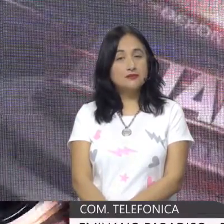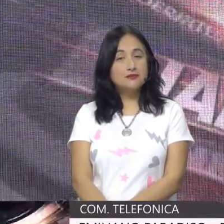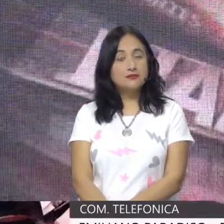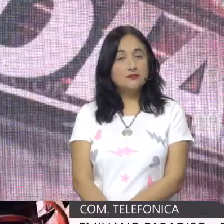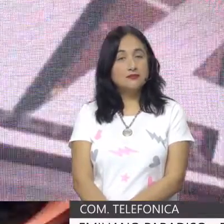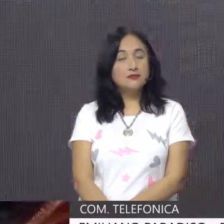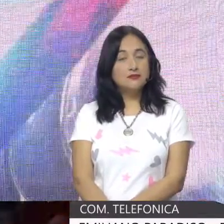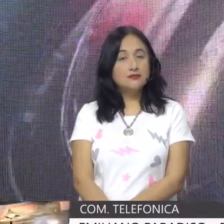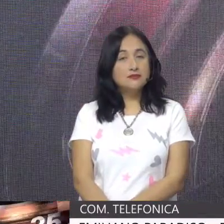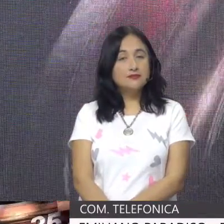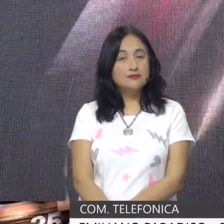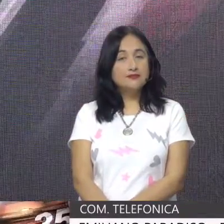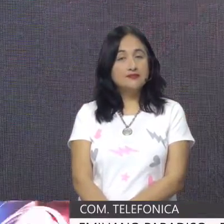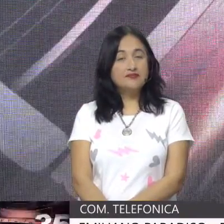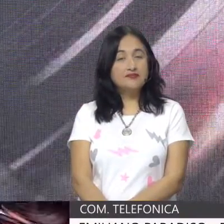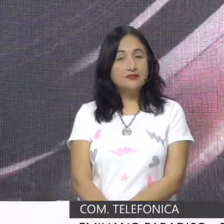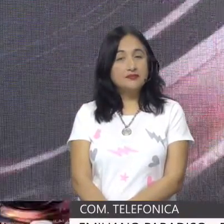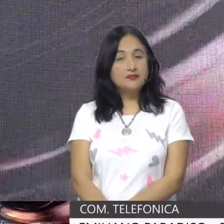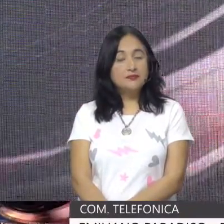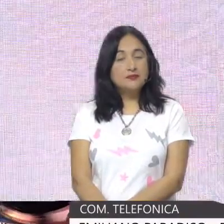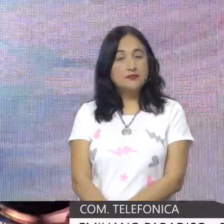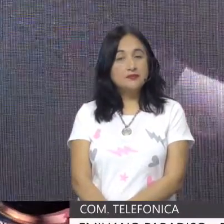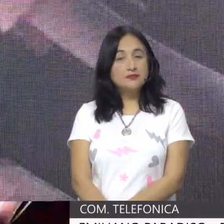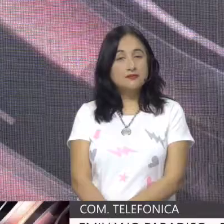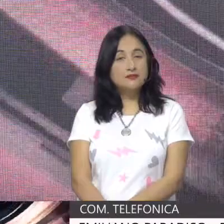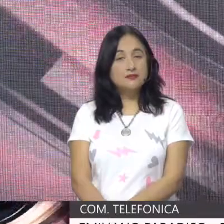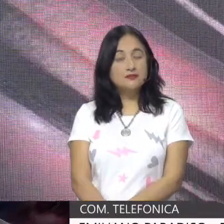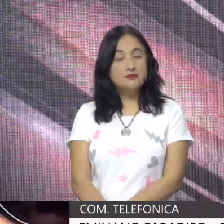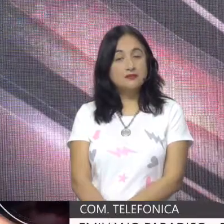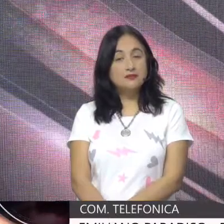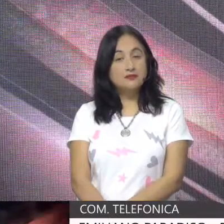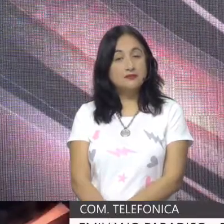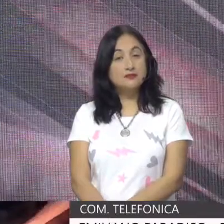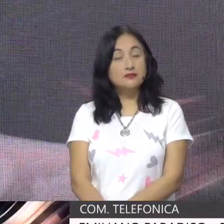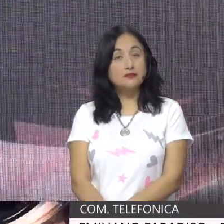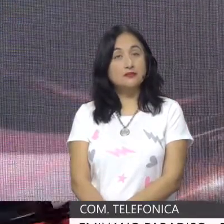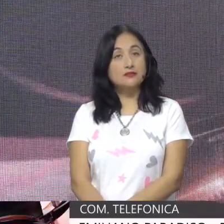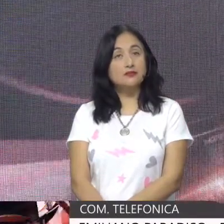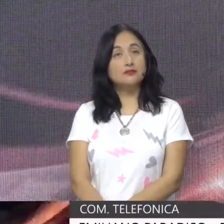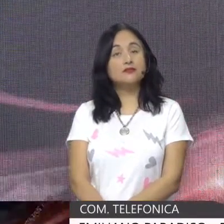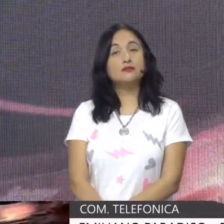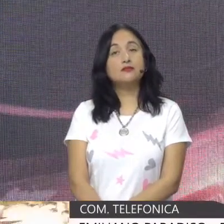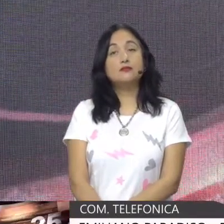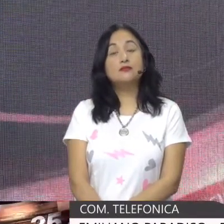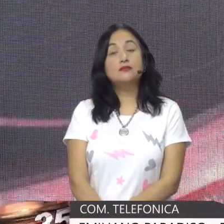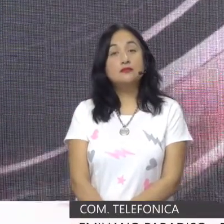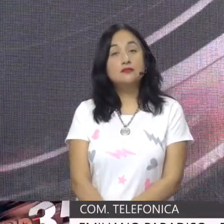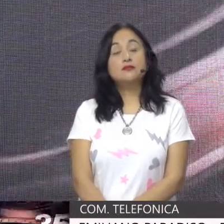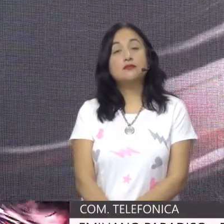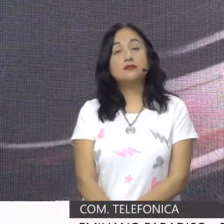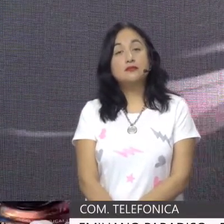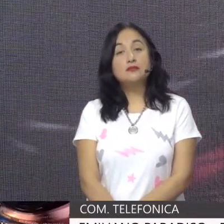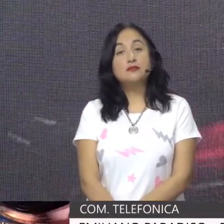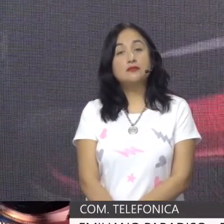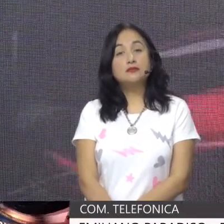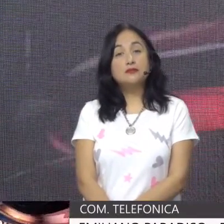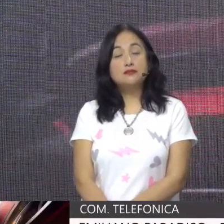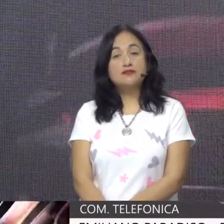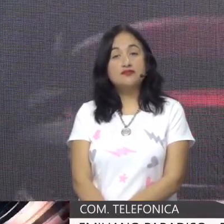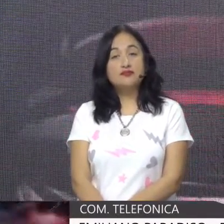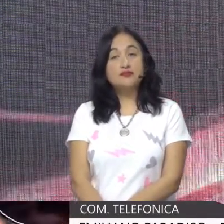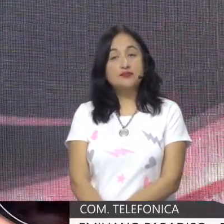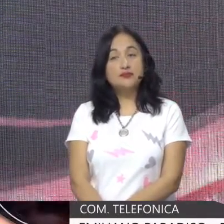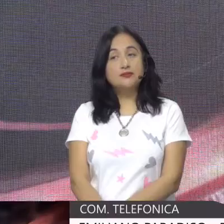la beca. Una vez ingresa ahí, llena los datos y después, posteriormente, le vamos a pedir algunos requisitos dentro de lo que son las